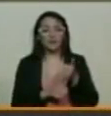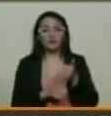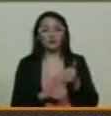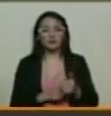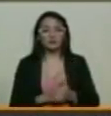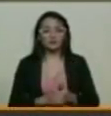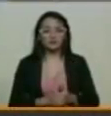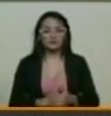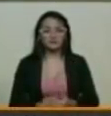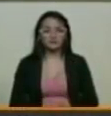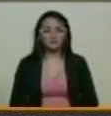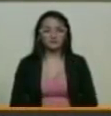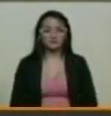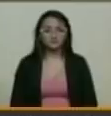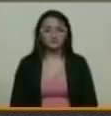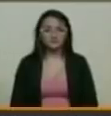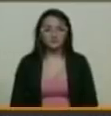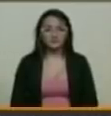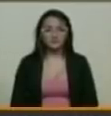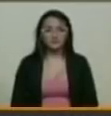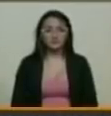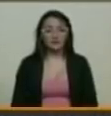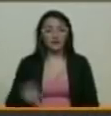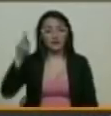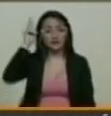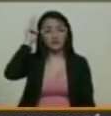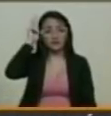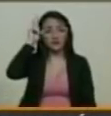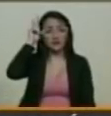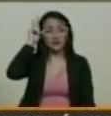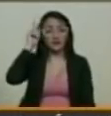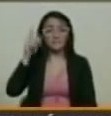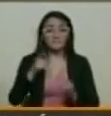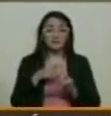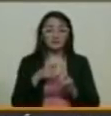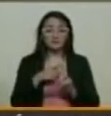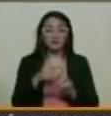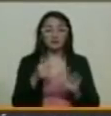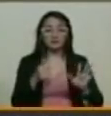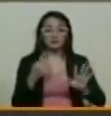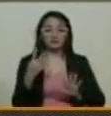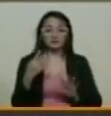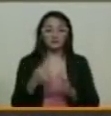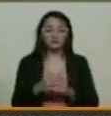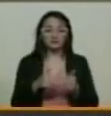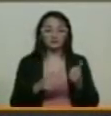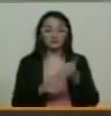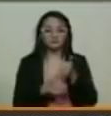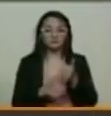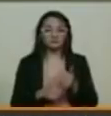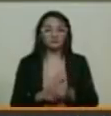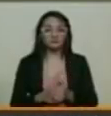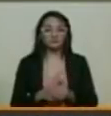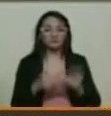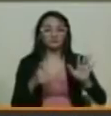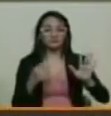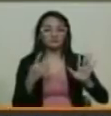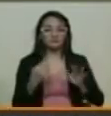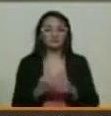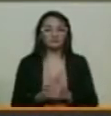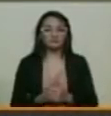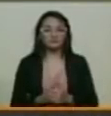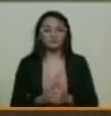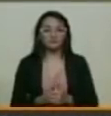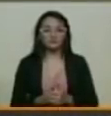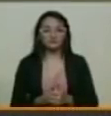Para los indígenas, principales 69, suplentes 69.